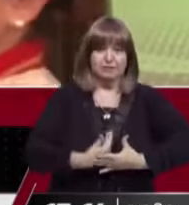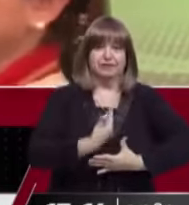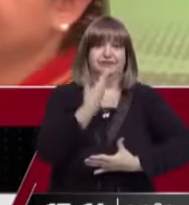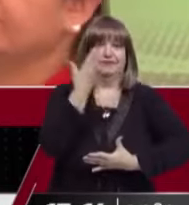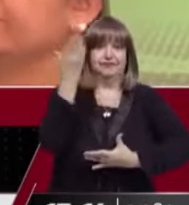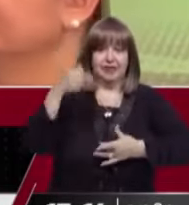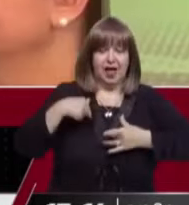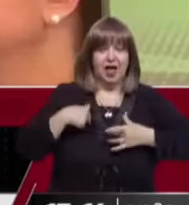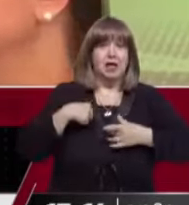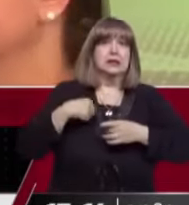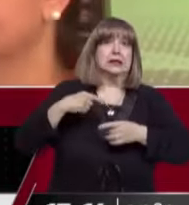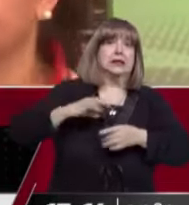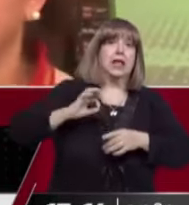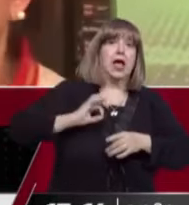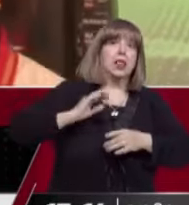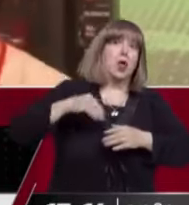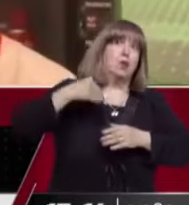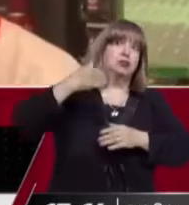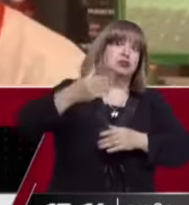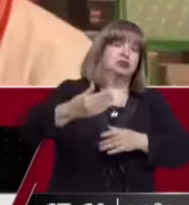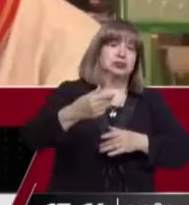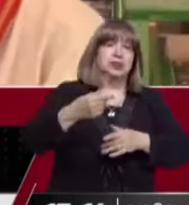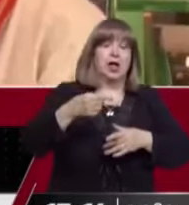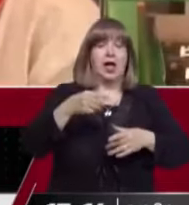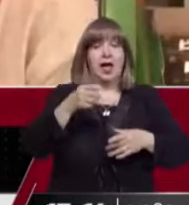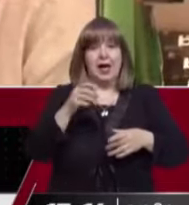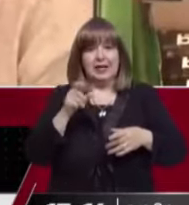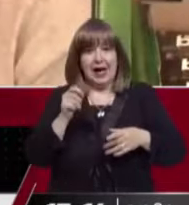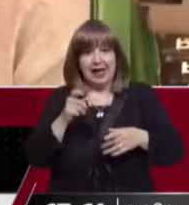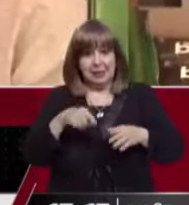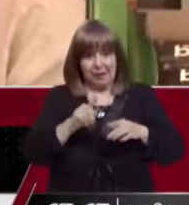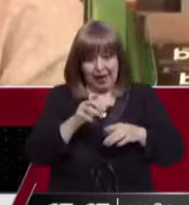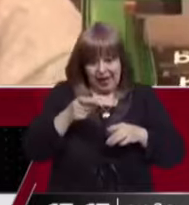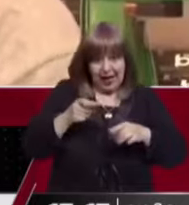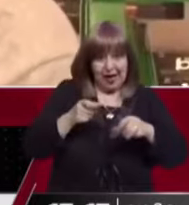larga puede producir cáncer de pene o cáncer de cuello de útero.